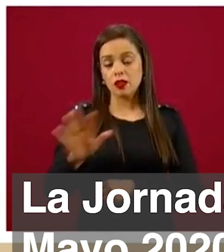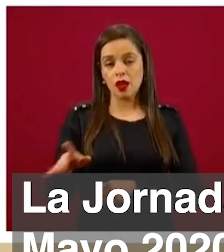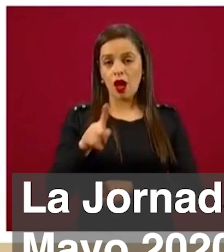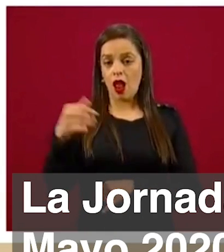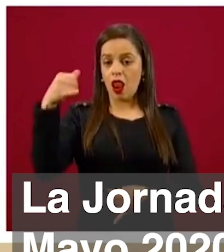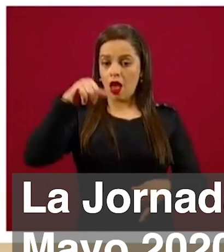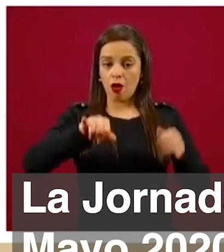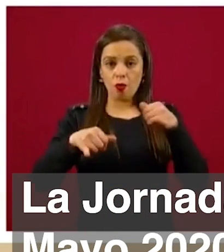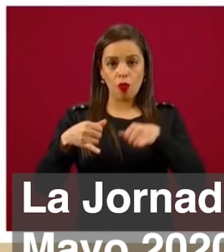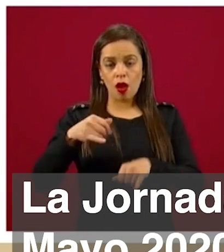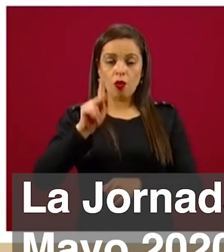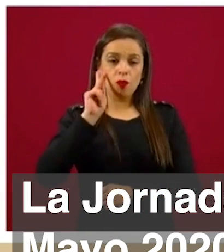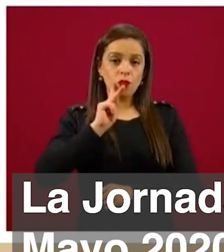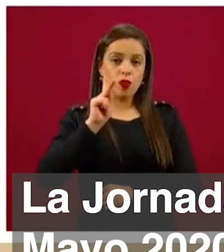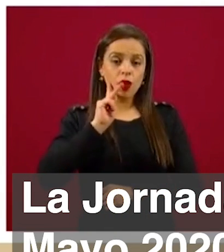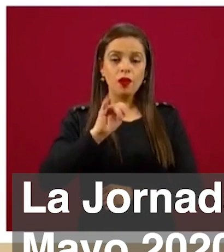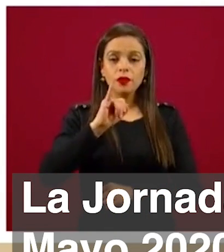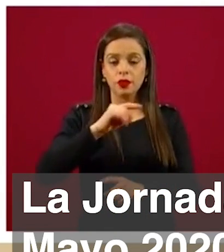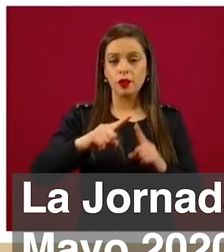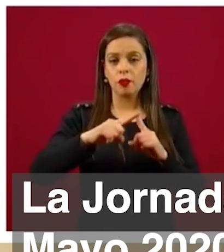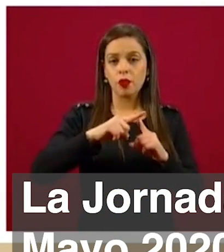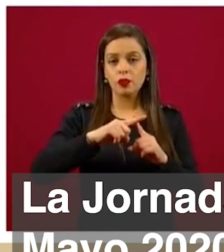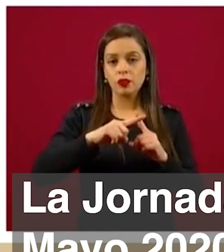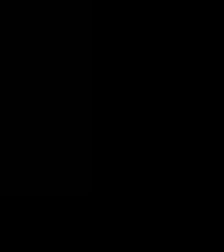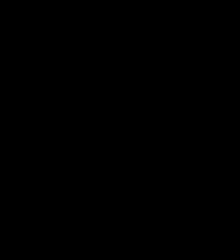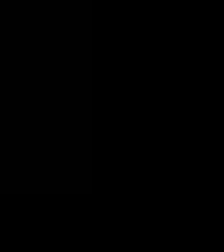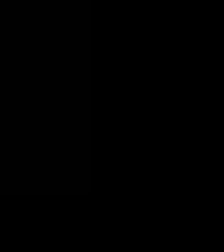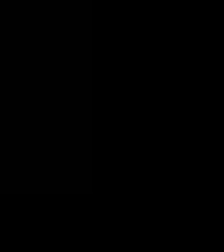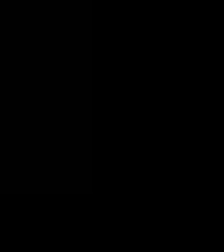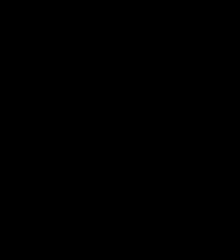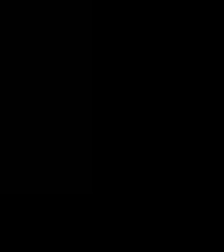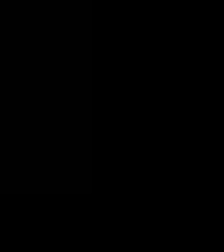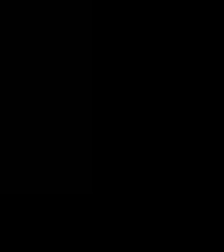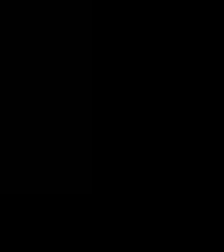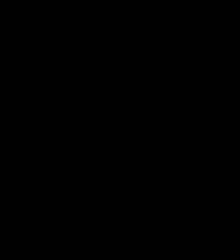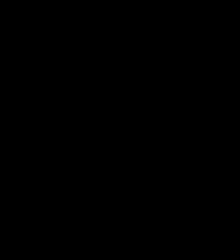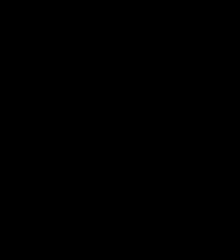laboratorio a través de un resultado positivo a sars dos